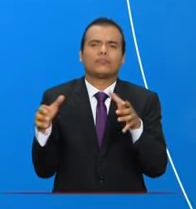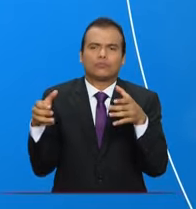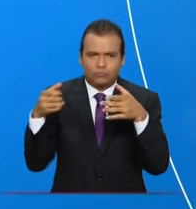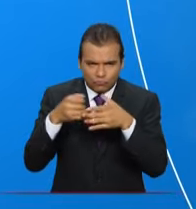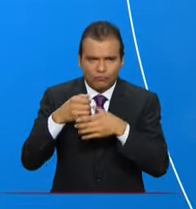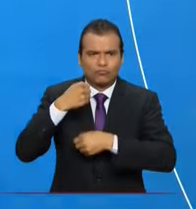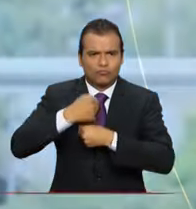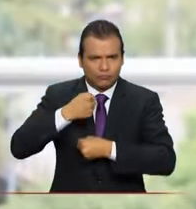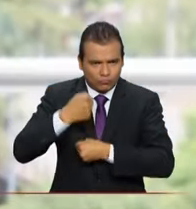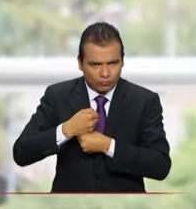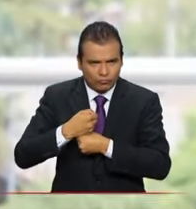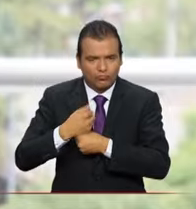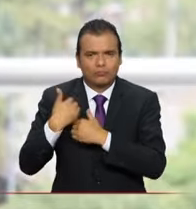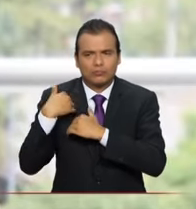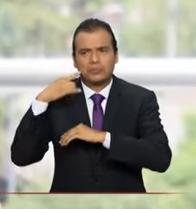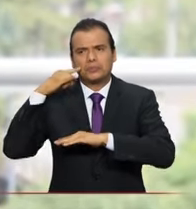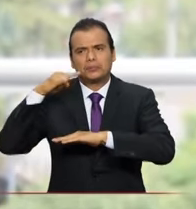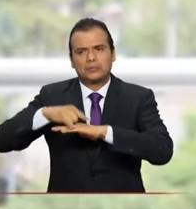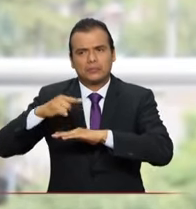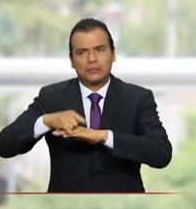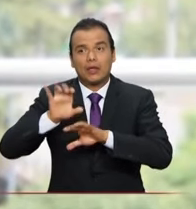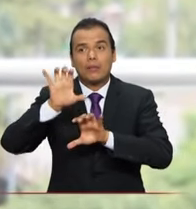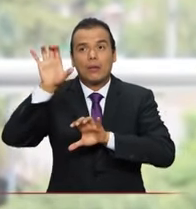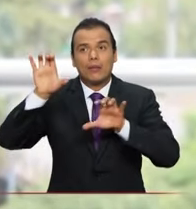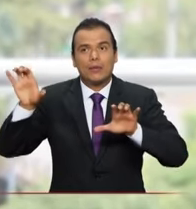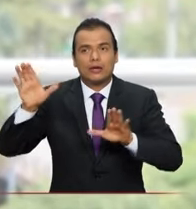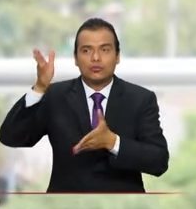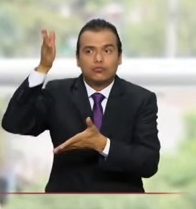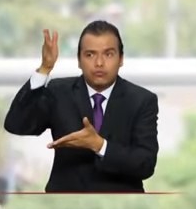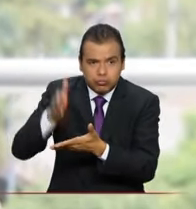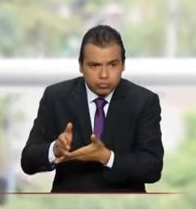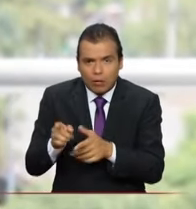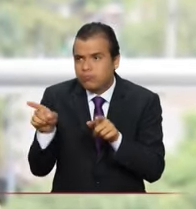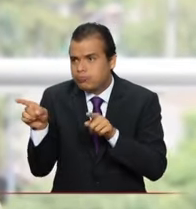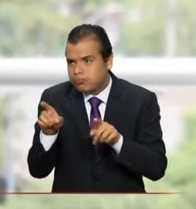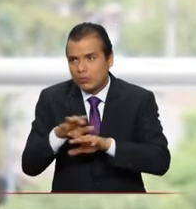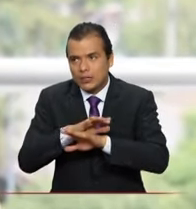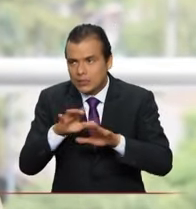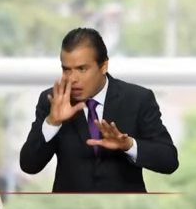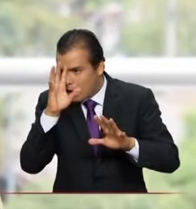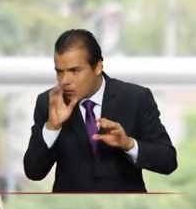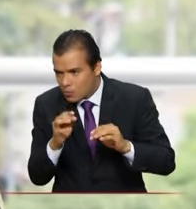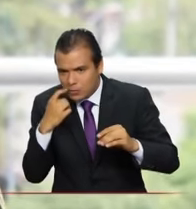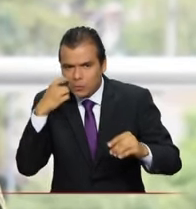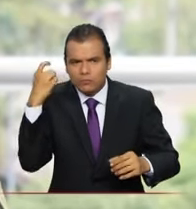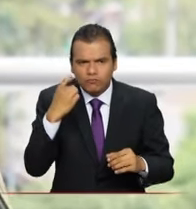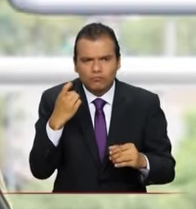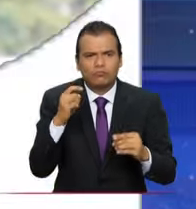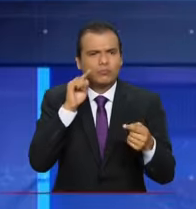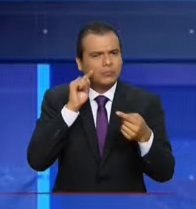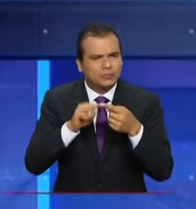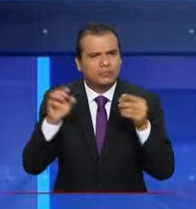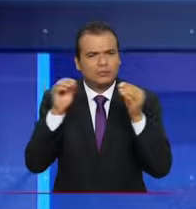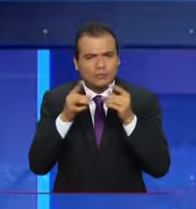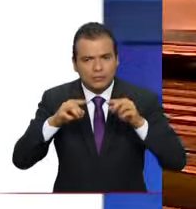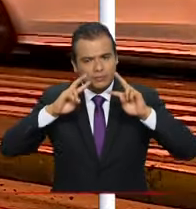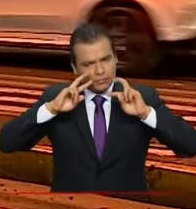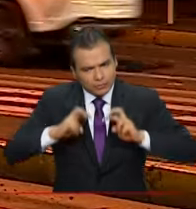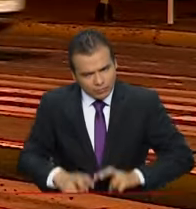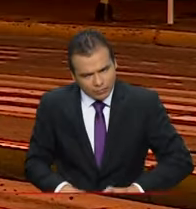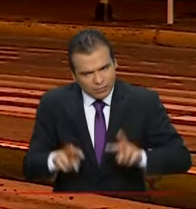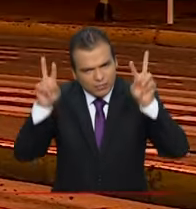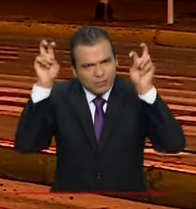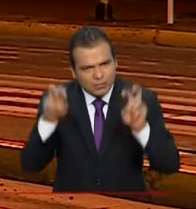de fronteras y también permite intercambiar información esencial relativa a la investigación.